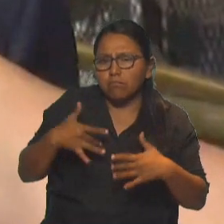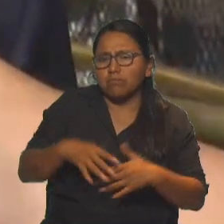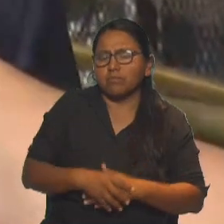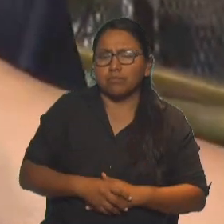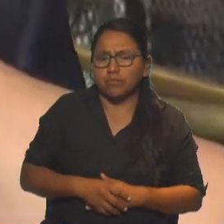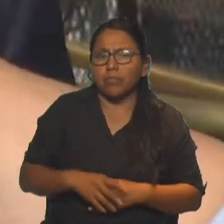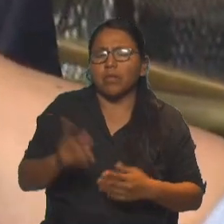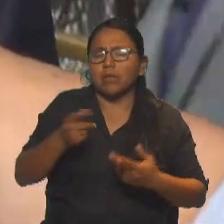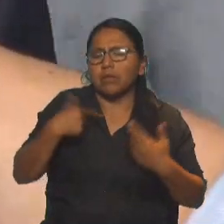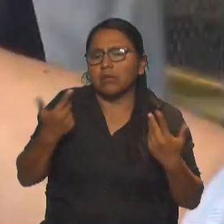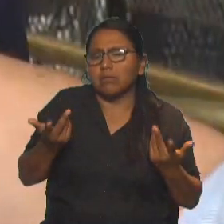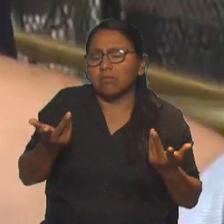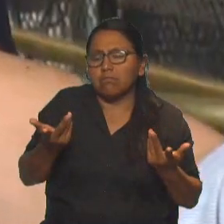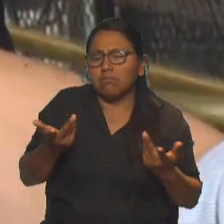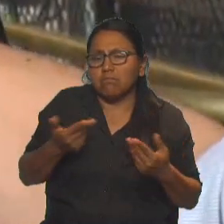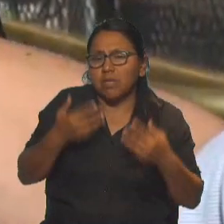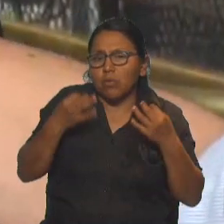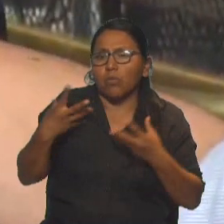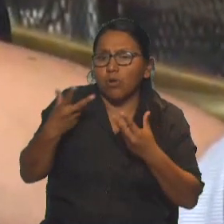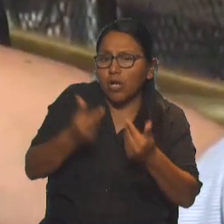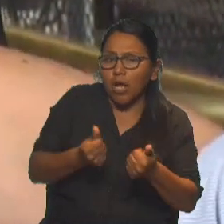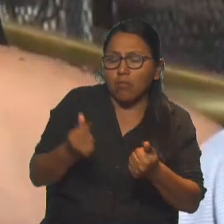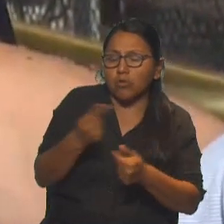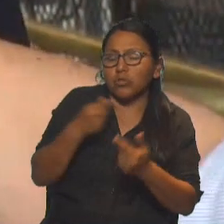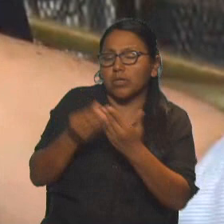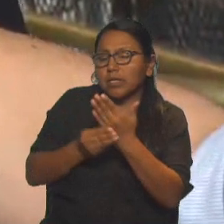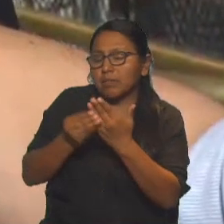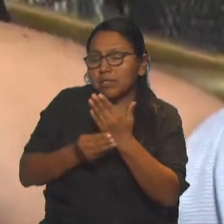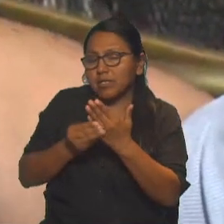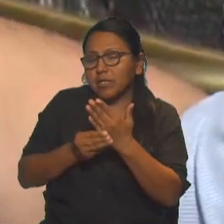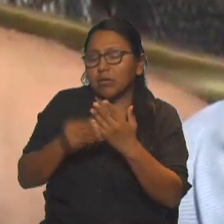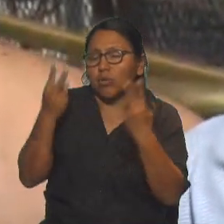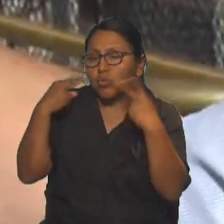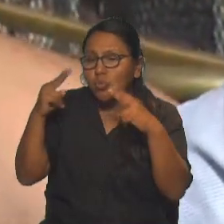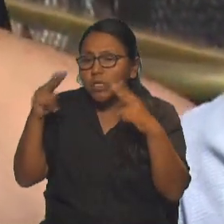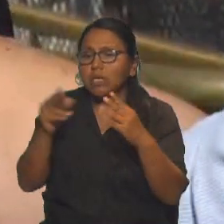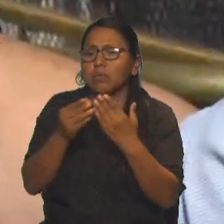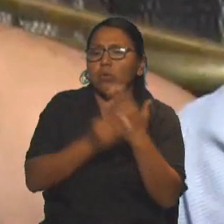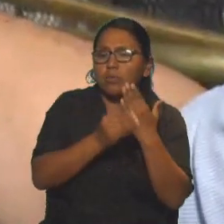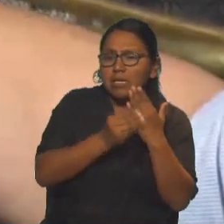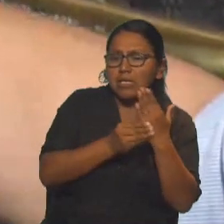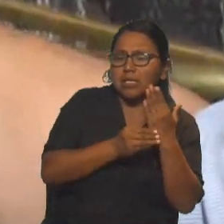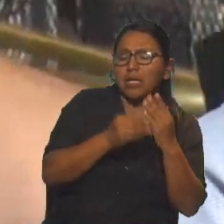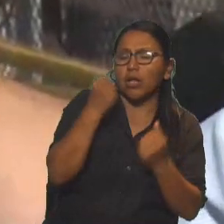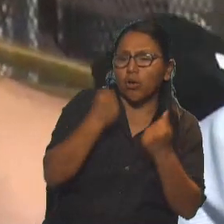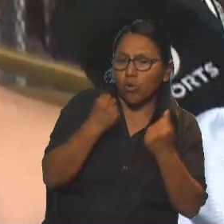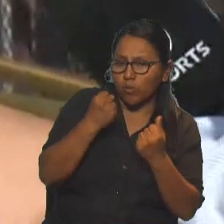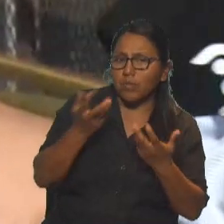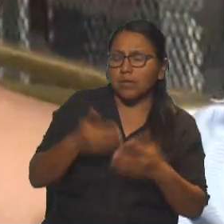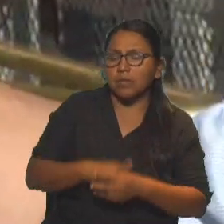y seguramente también con el apoyo del Ministerio de Turismo, el Ministerio de Economía.